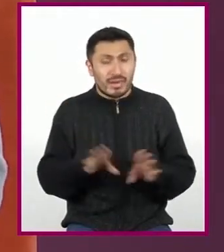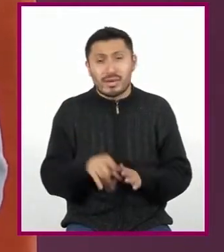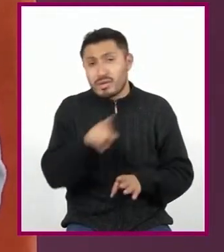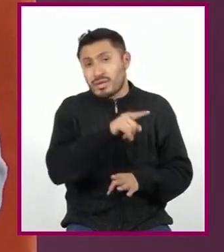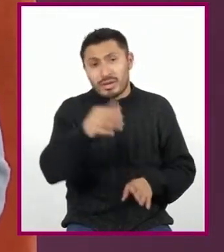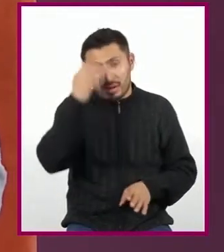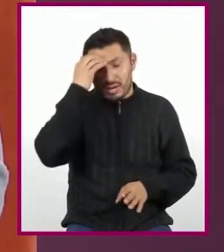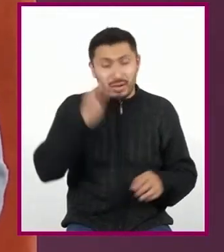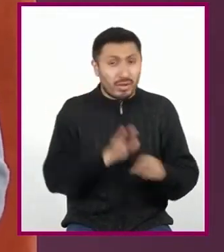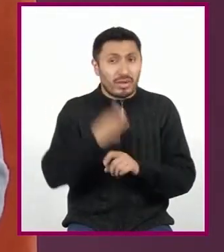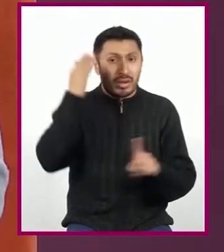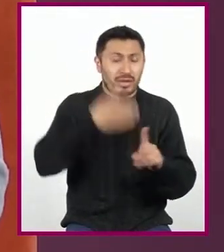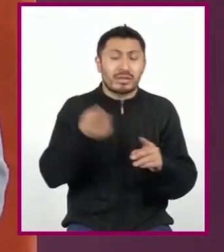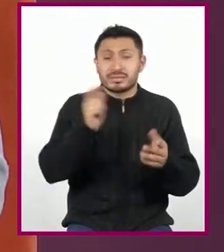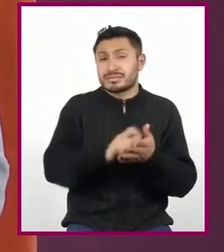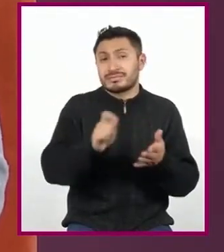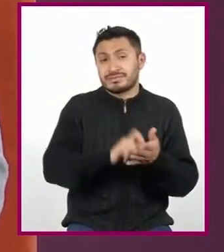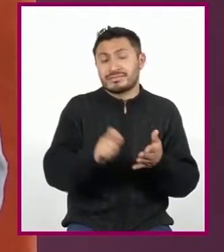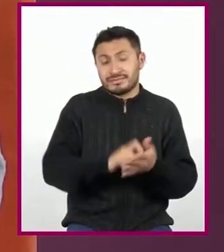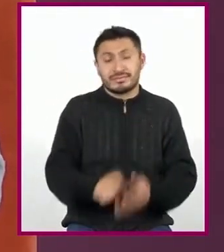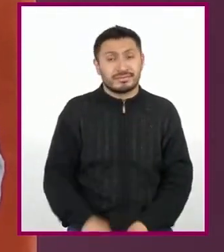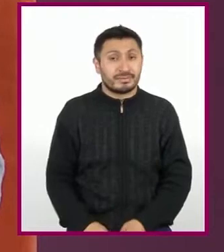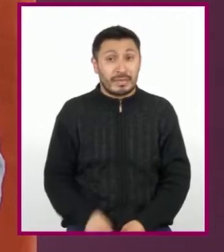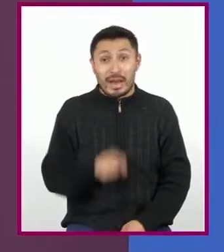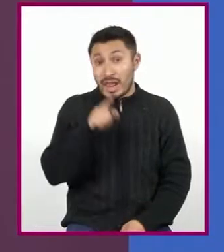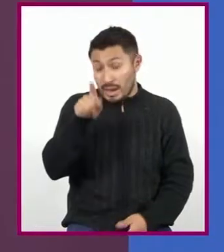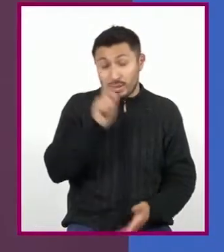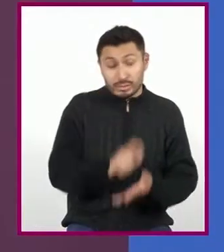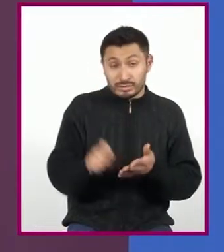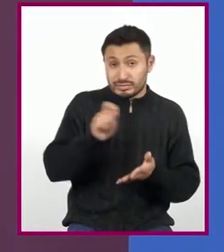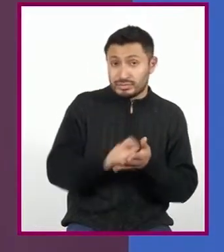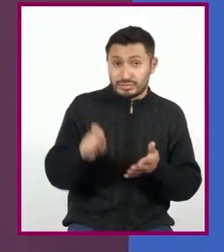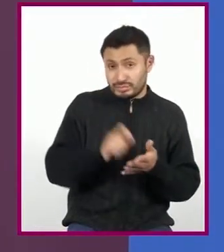directa con el lector o despertar su interés?